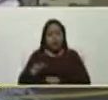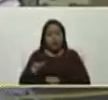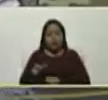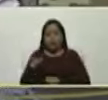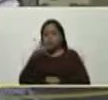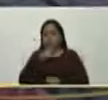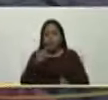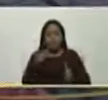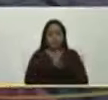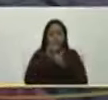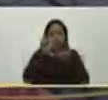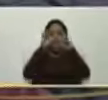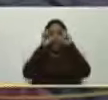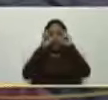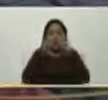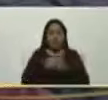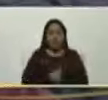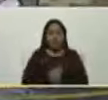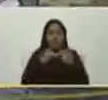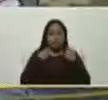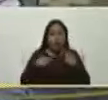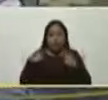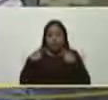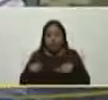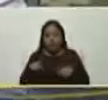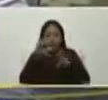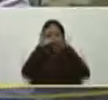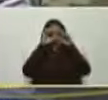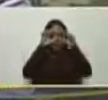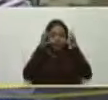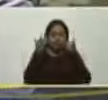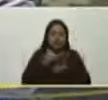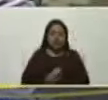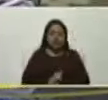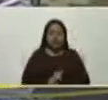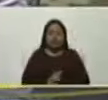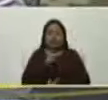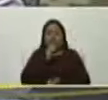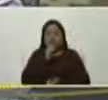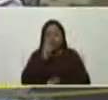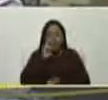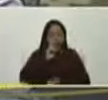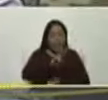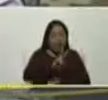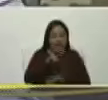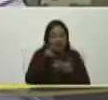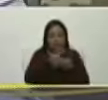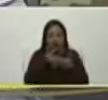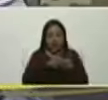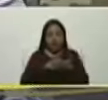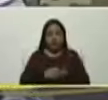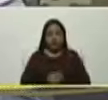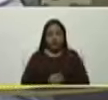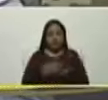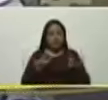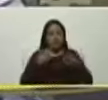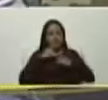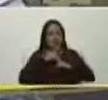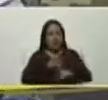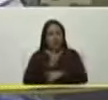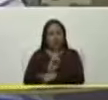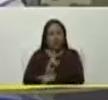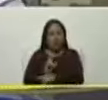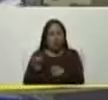lentes. Están sin lentes. Entonces les cuesta ver y leer. ¿Qué respuesta rápida